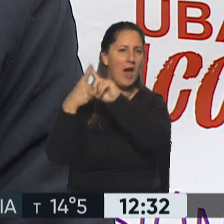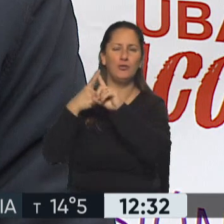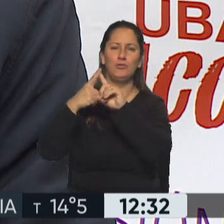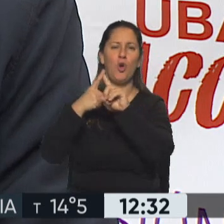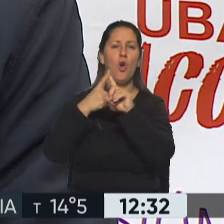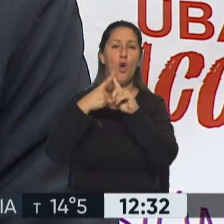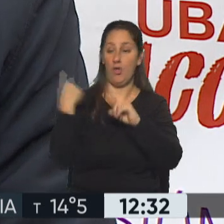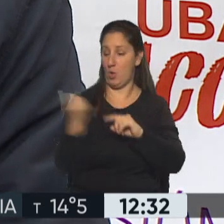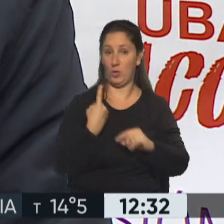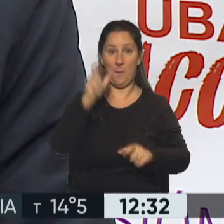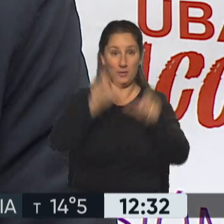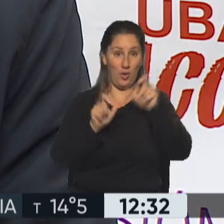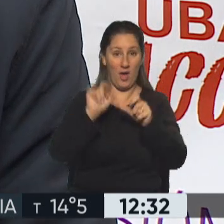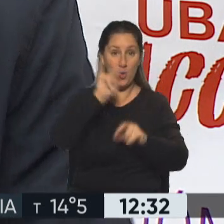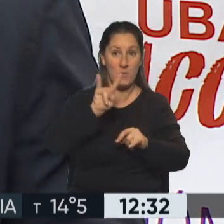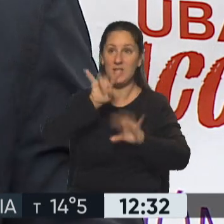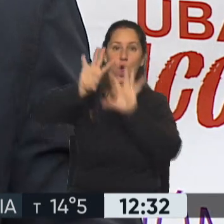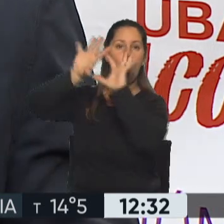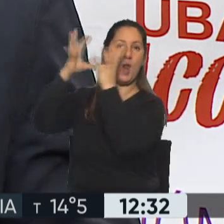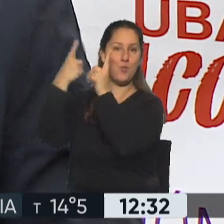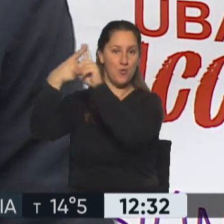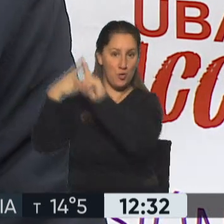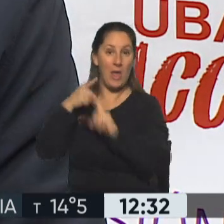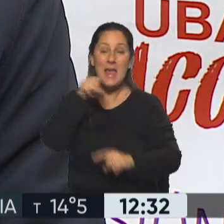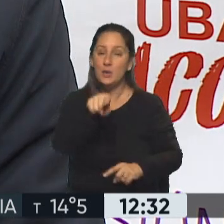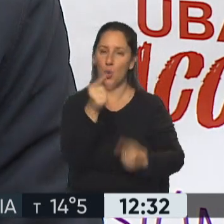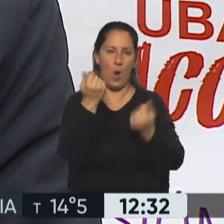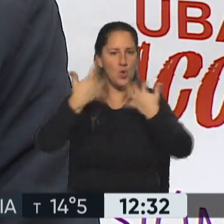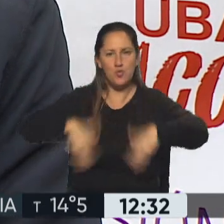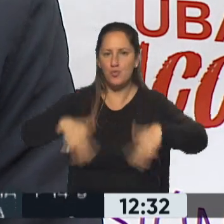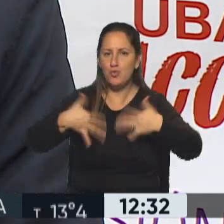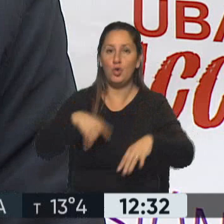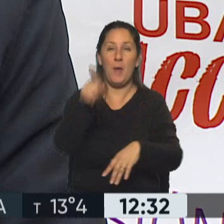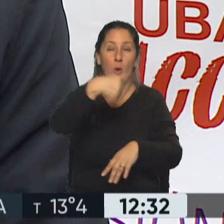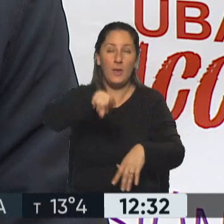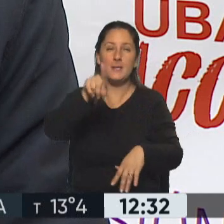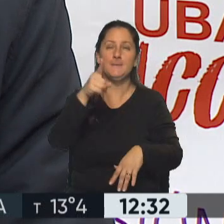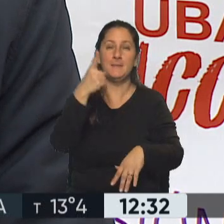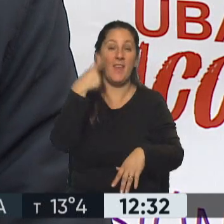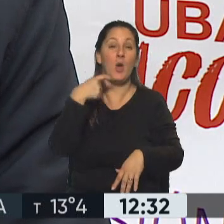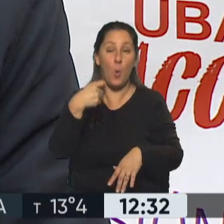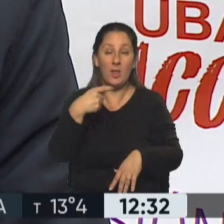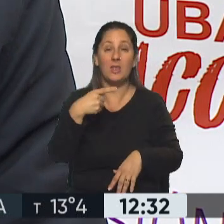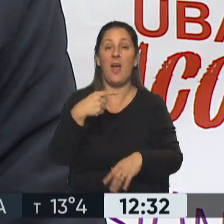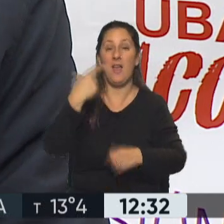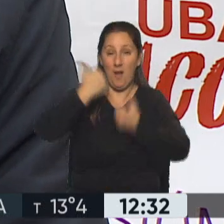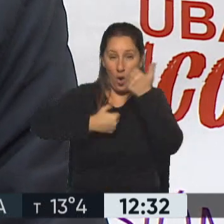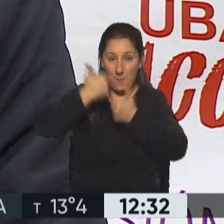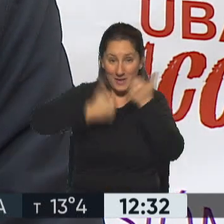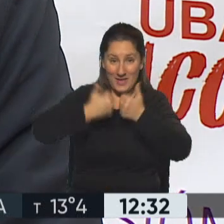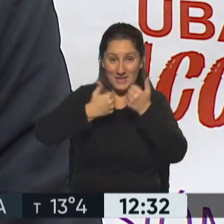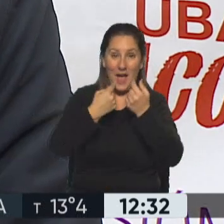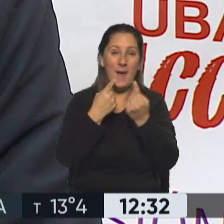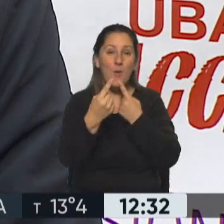de nuestros universitarios con el mundo. Todo eso es valorado, y para que tengan una idea, en este ranking, cuando se le